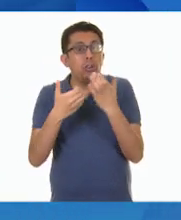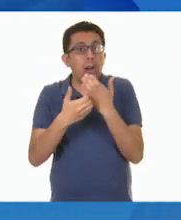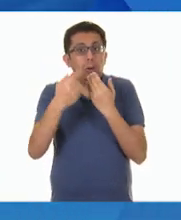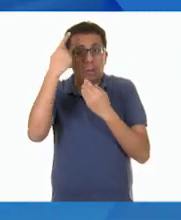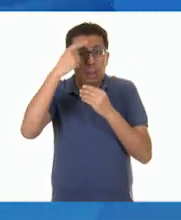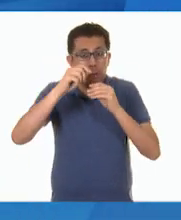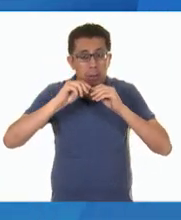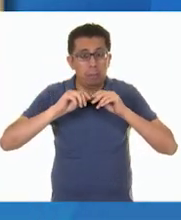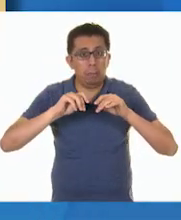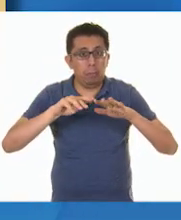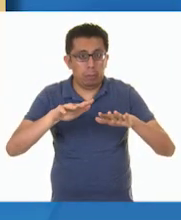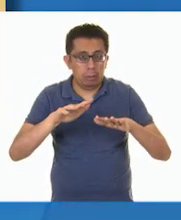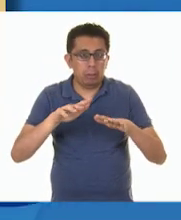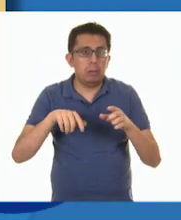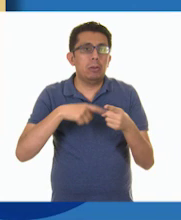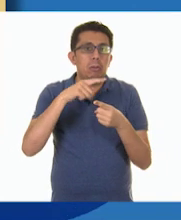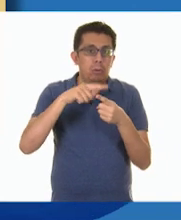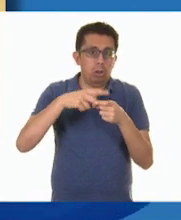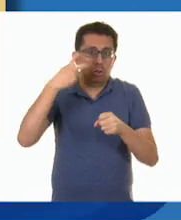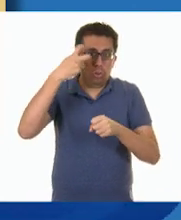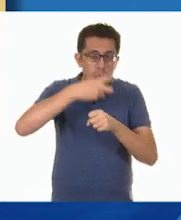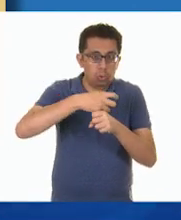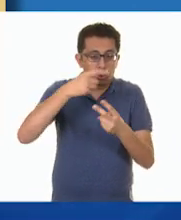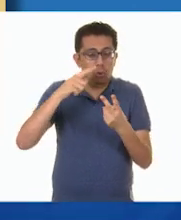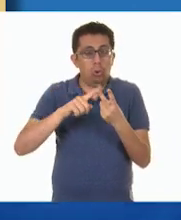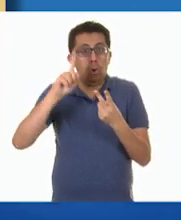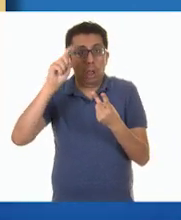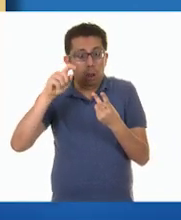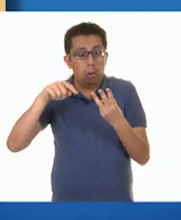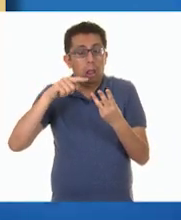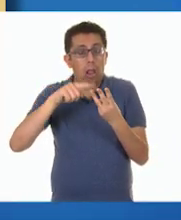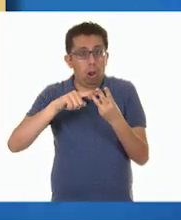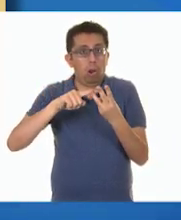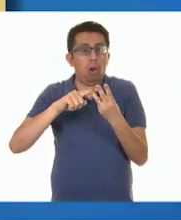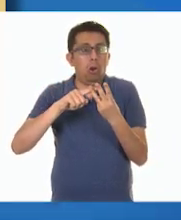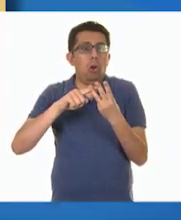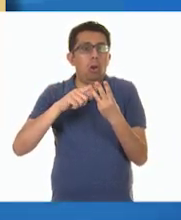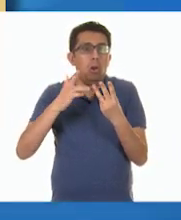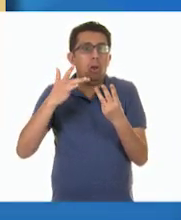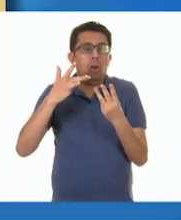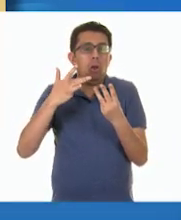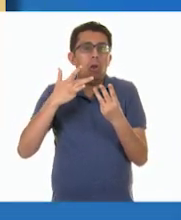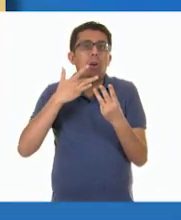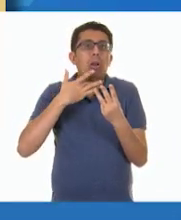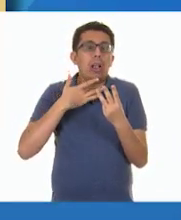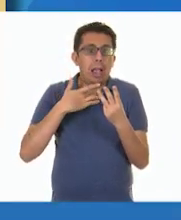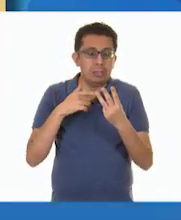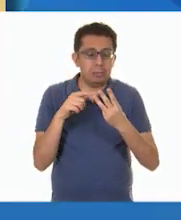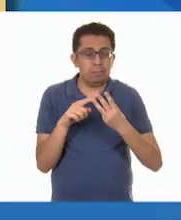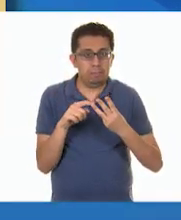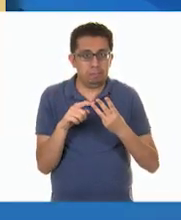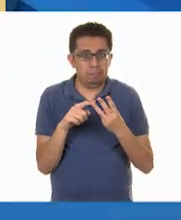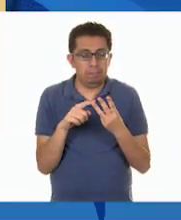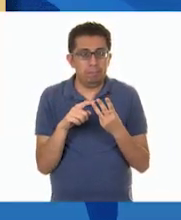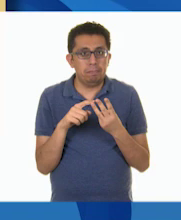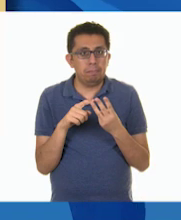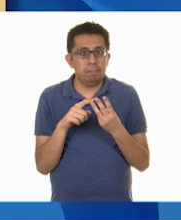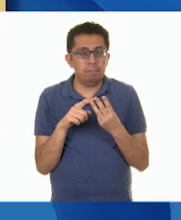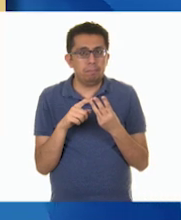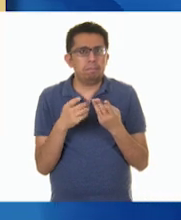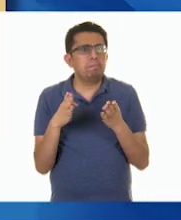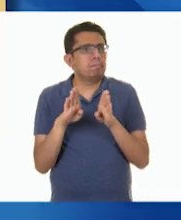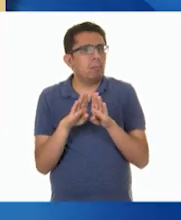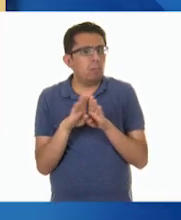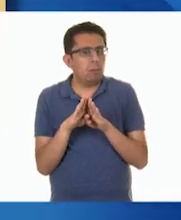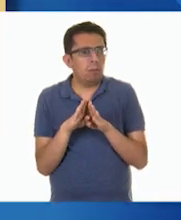o líquido. Pero, ¿qué pasa con este teléfono? Como mencionabas, vamos a empezar leyendo de derecha a izquierda.